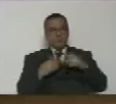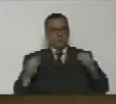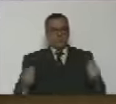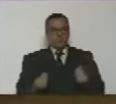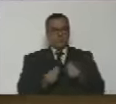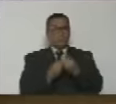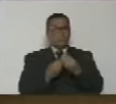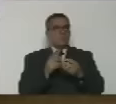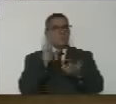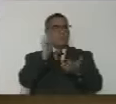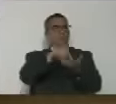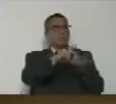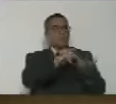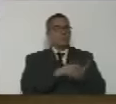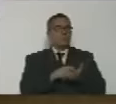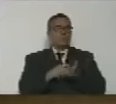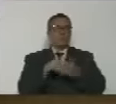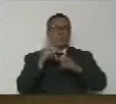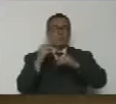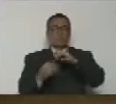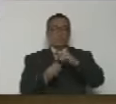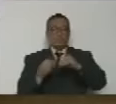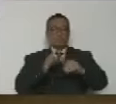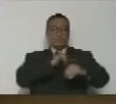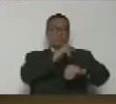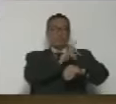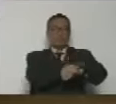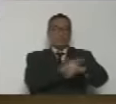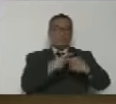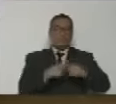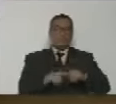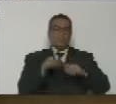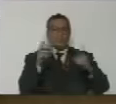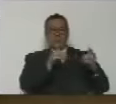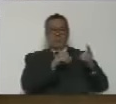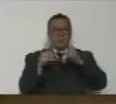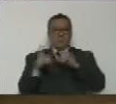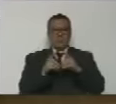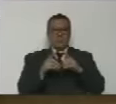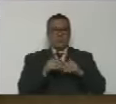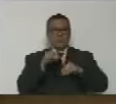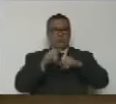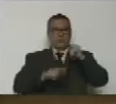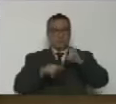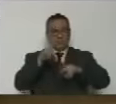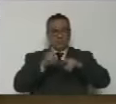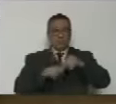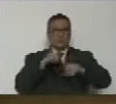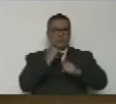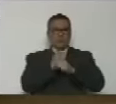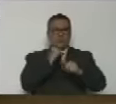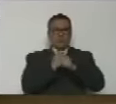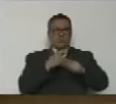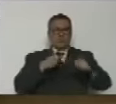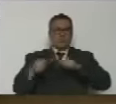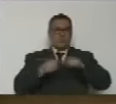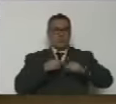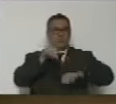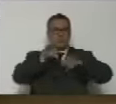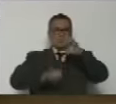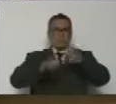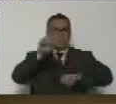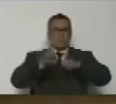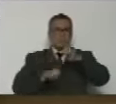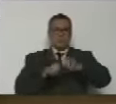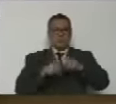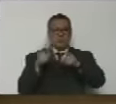acompañarán la participación de las instancias del poder popular en la discusión, la formulación, ejecución, control y evaluación